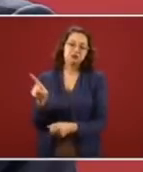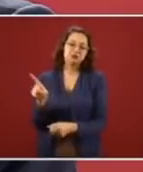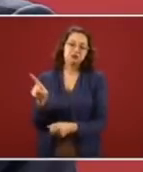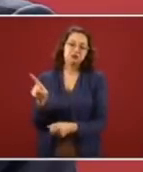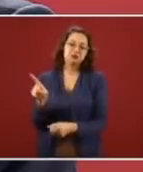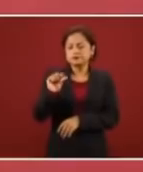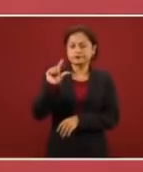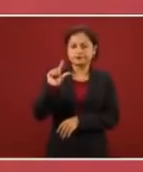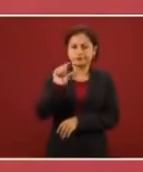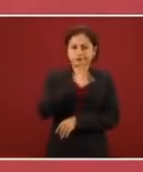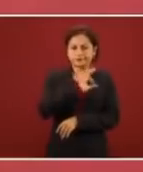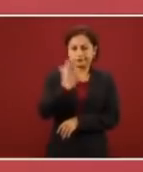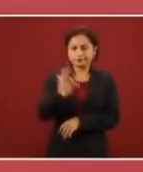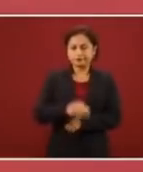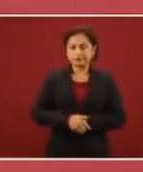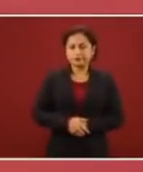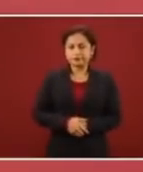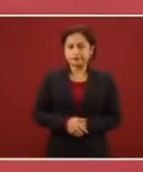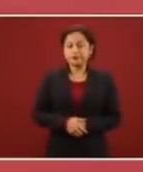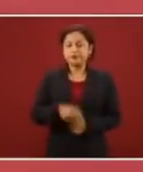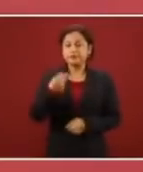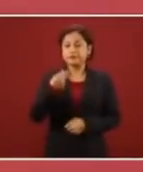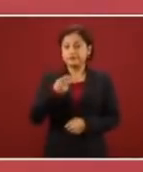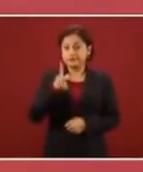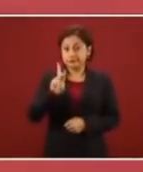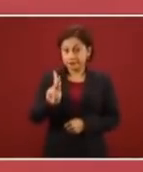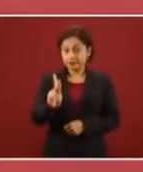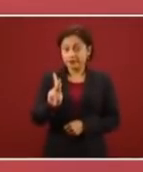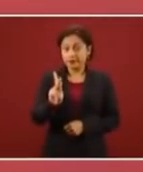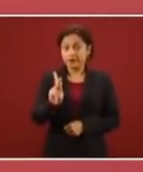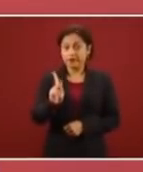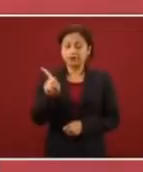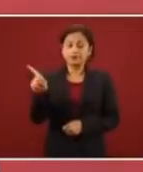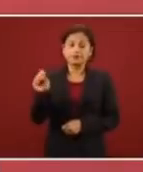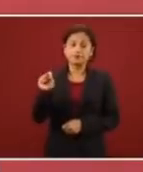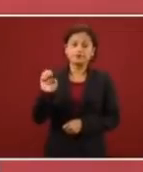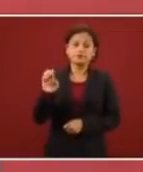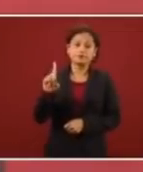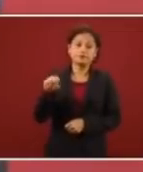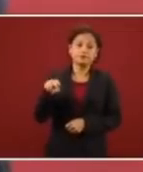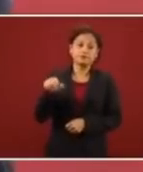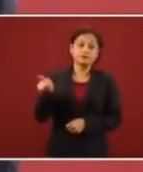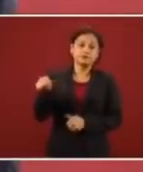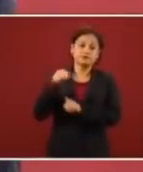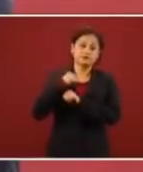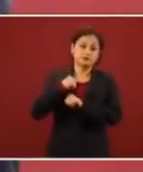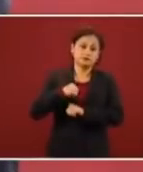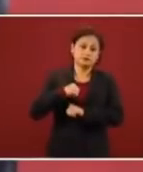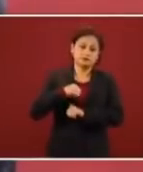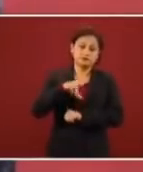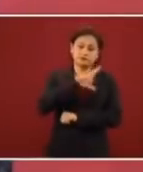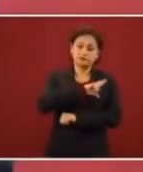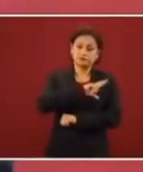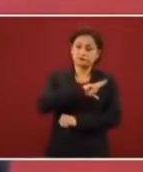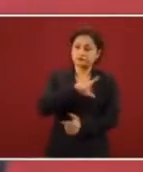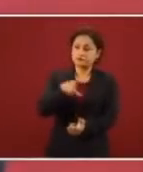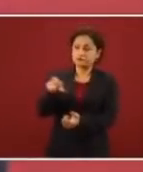del avión. La Fuerza Aérea rentaría el avión. Si alguien quiere